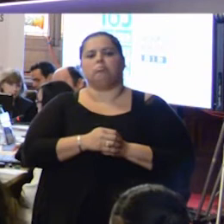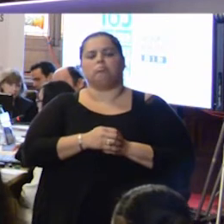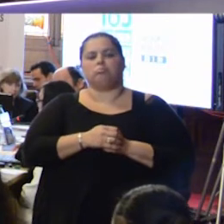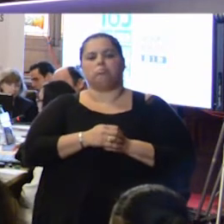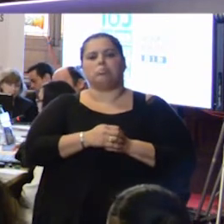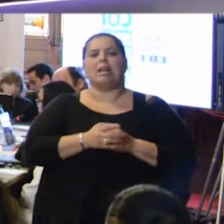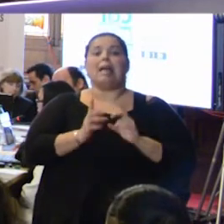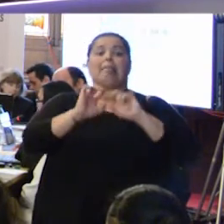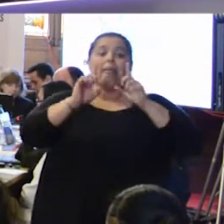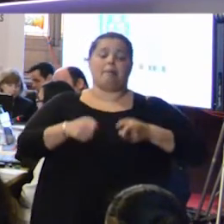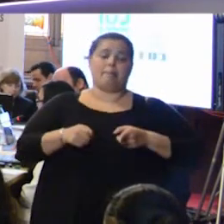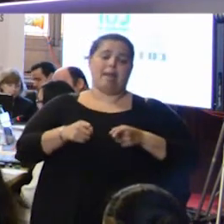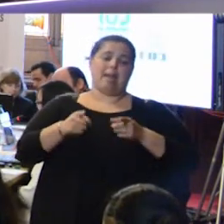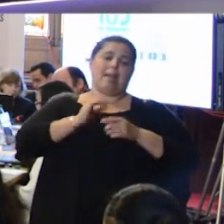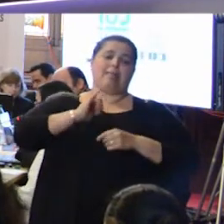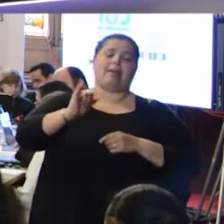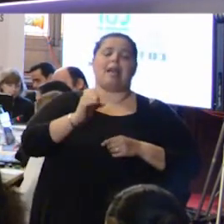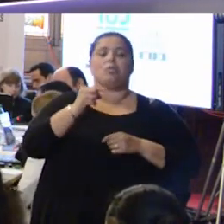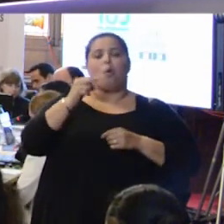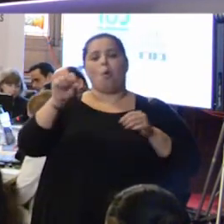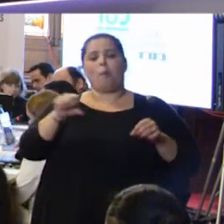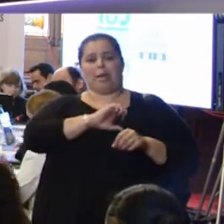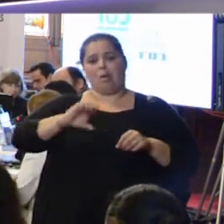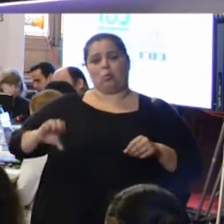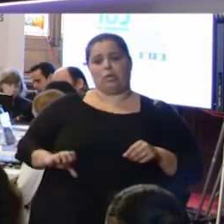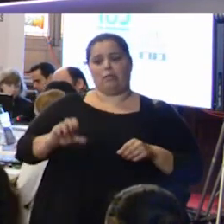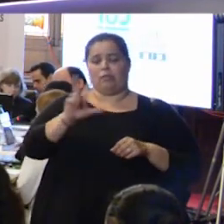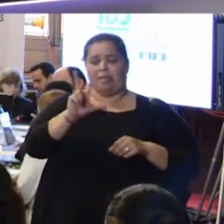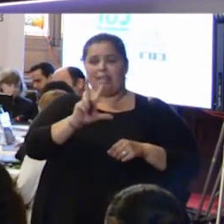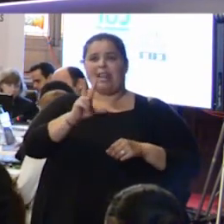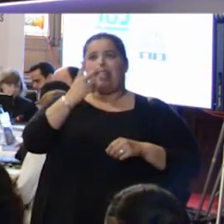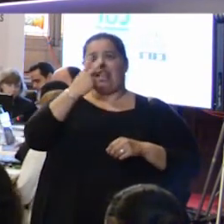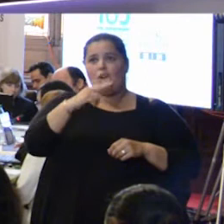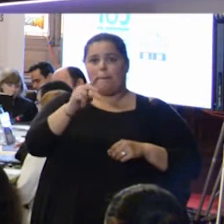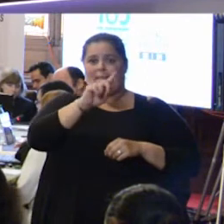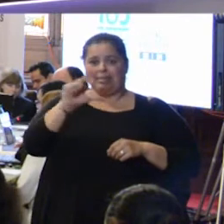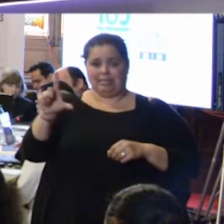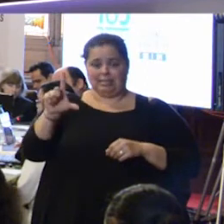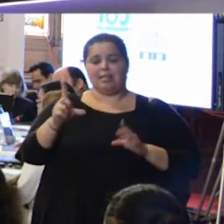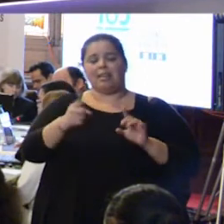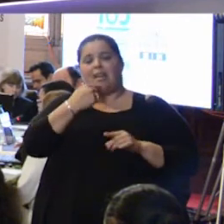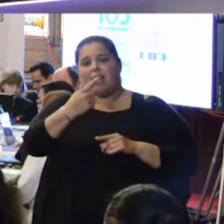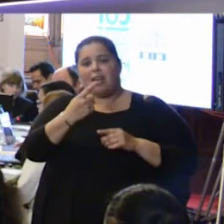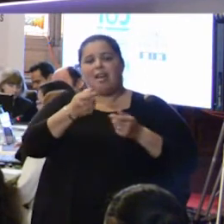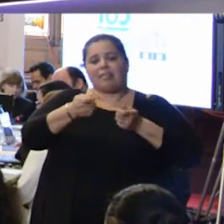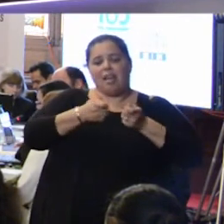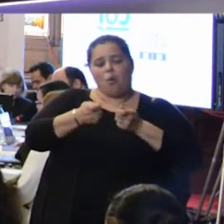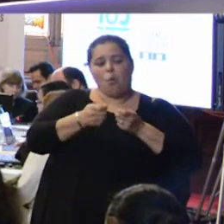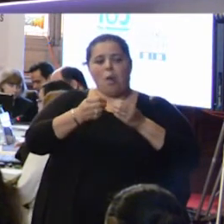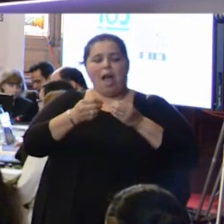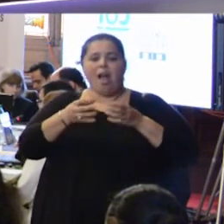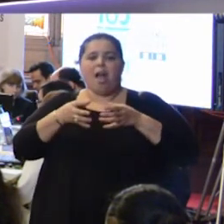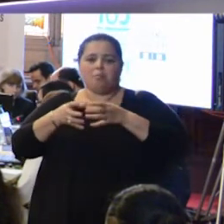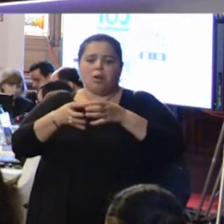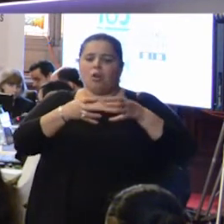Está también el decreto ejecutivo 33 del 28 de marzo de 2017, que regula las concesiones administrativas en